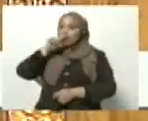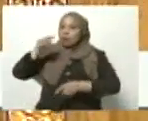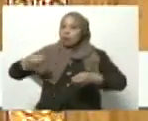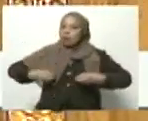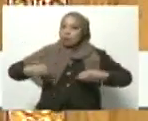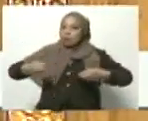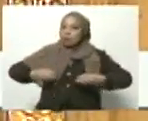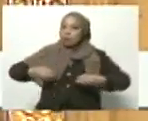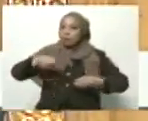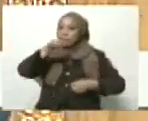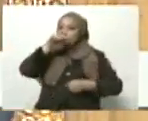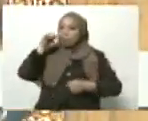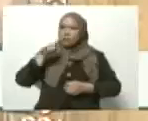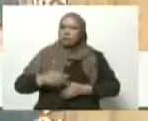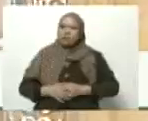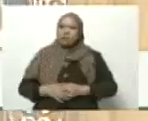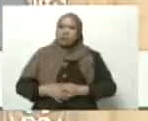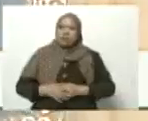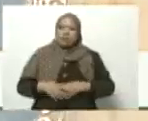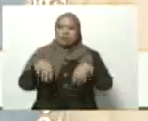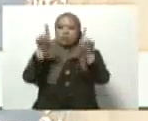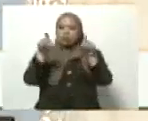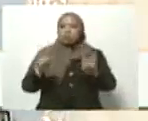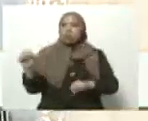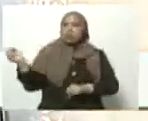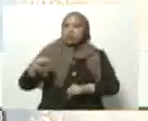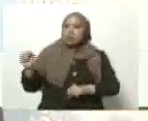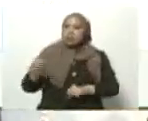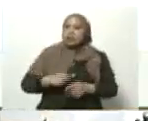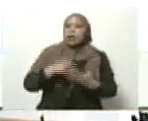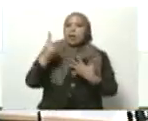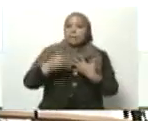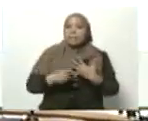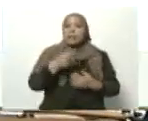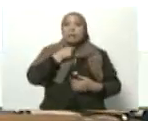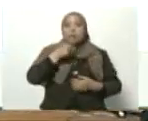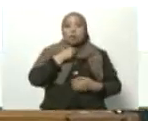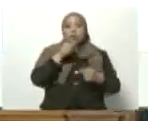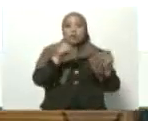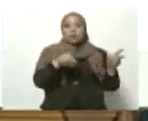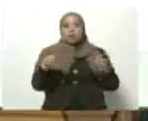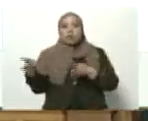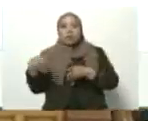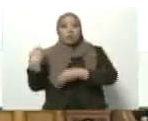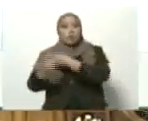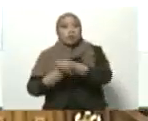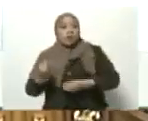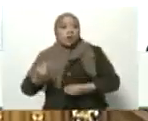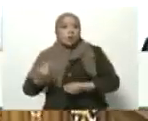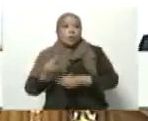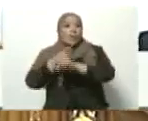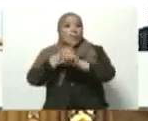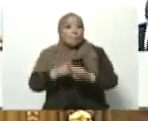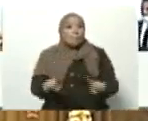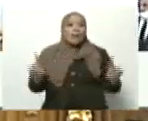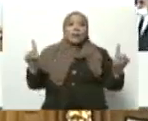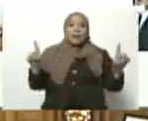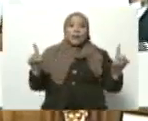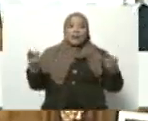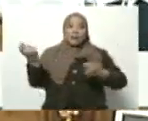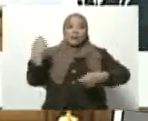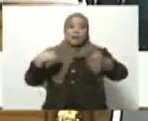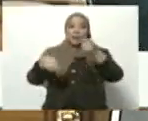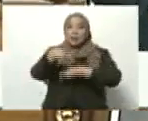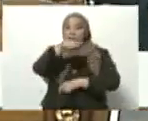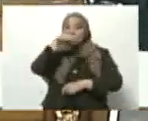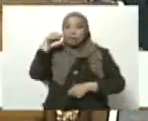obviamente. Y Trump lo compró, dijo, sí, sí, yo quiero ese plan, es el que me gusta, vamos a darle. Y lo hicieron. Pero la droga que consiguieron fue la